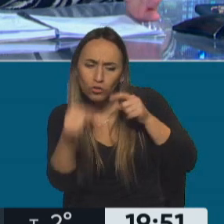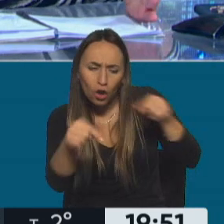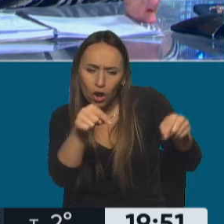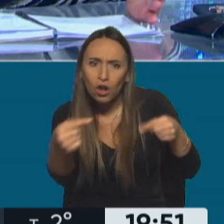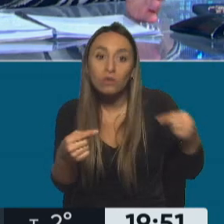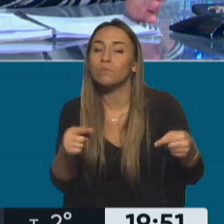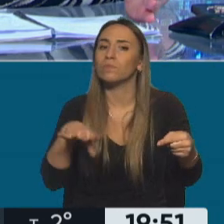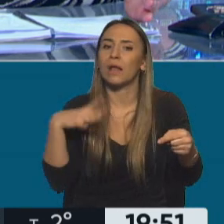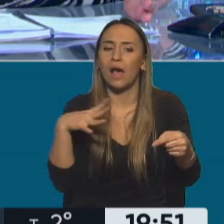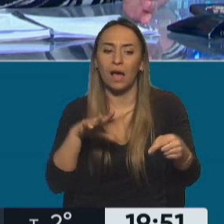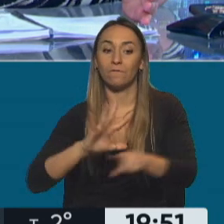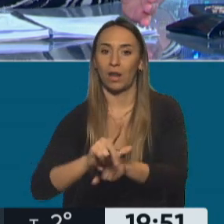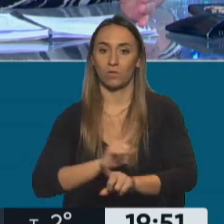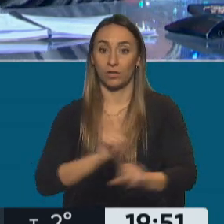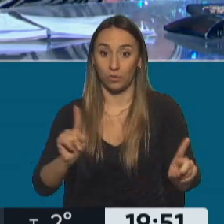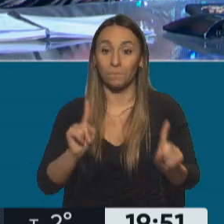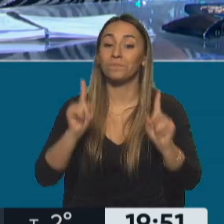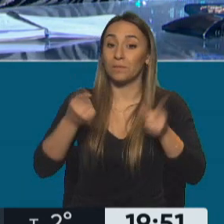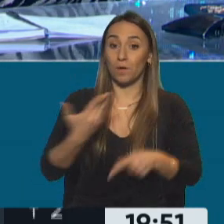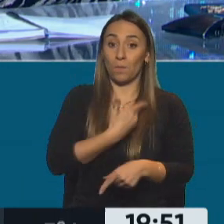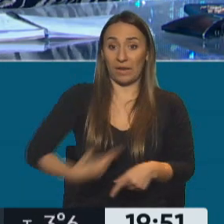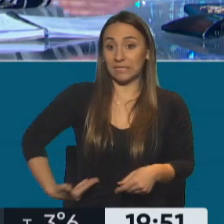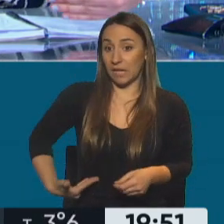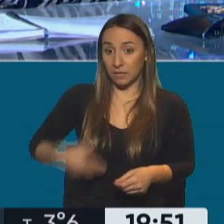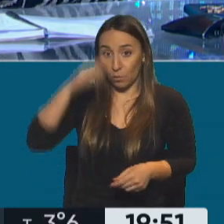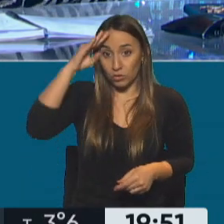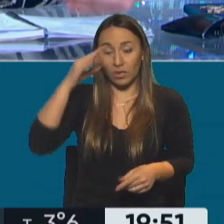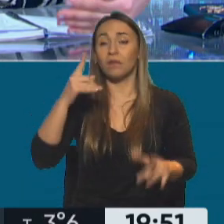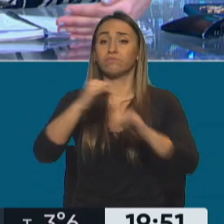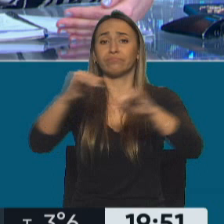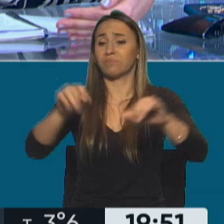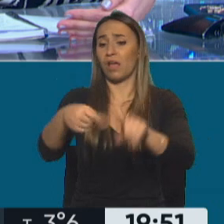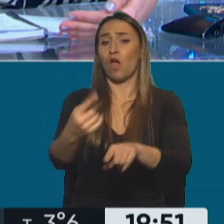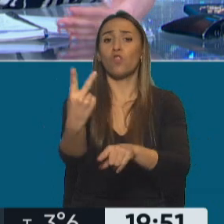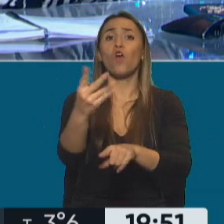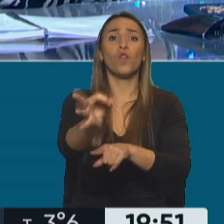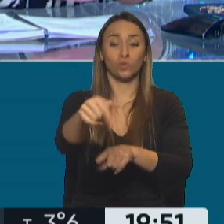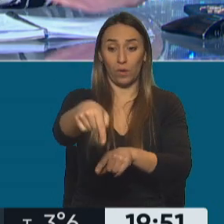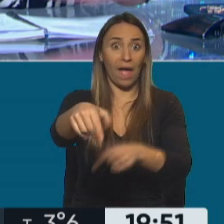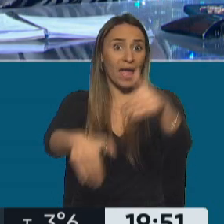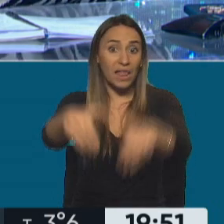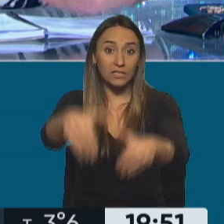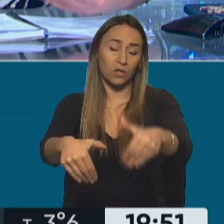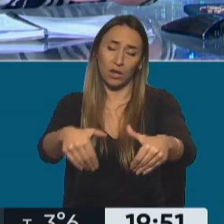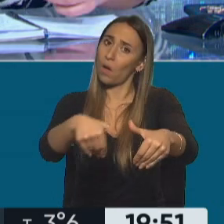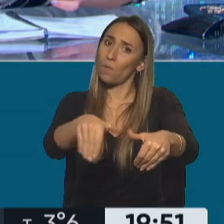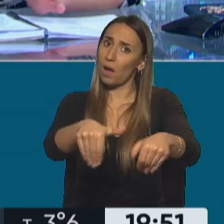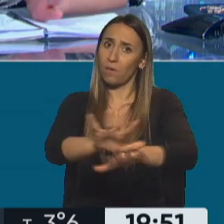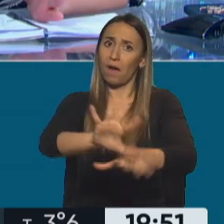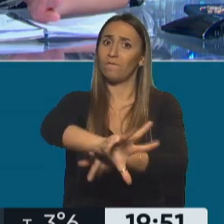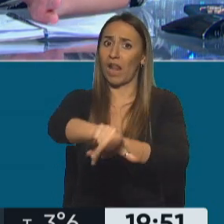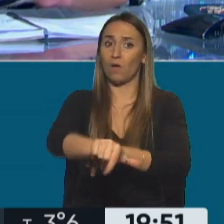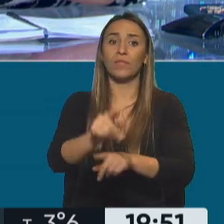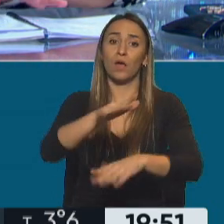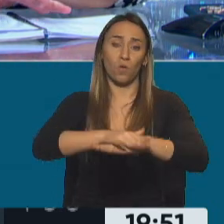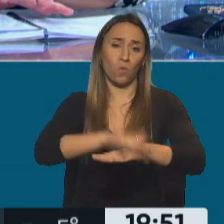advertencias, si se quiere, por parte del presidente de Brasil, de decir que el 2 de octubre, cuando van a ser las elecciones presidenciales, puede haber fraude por estas